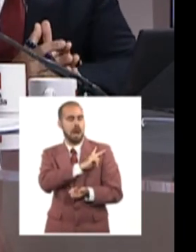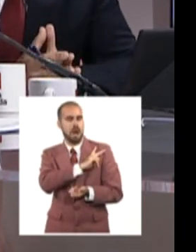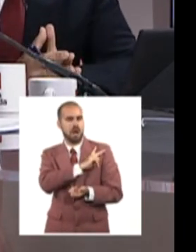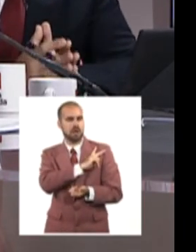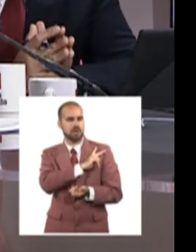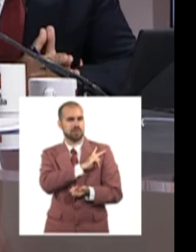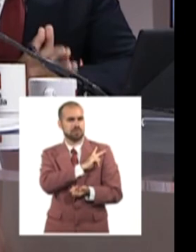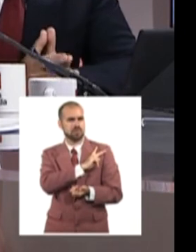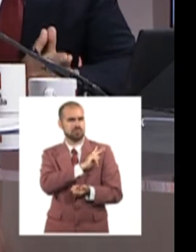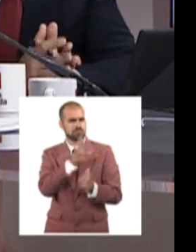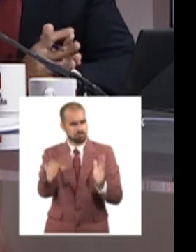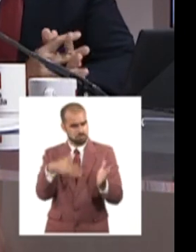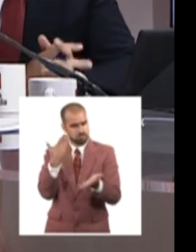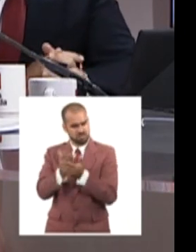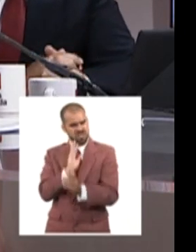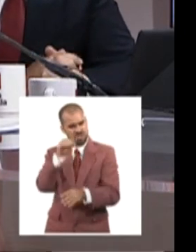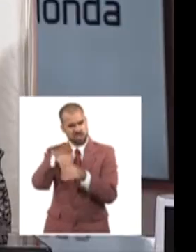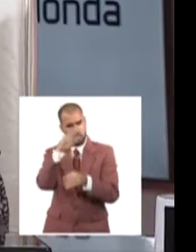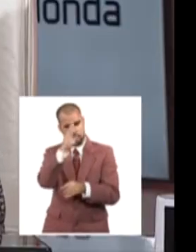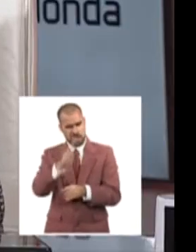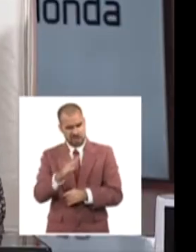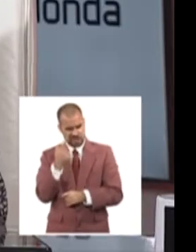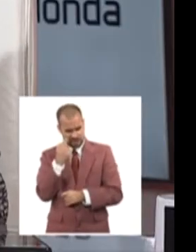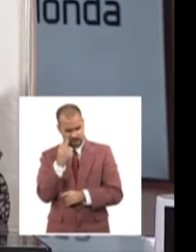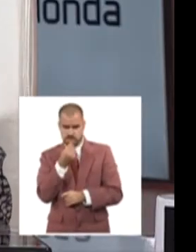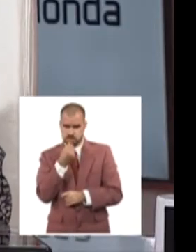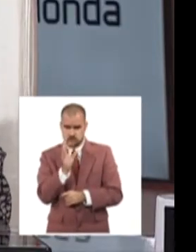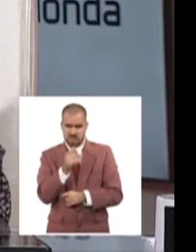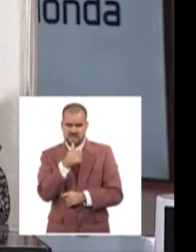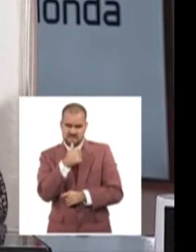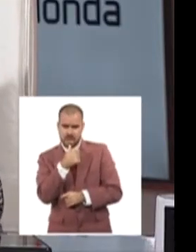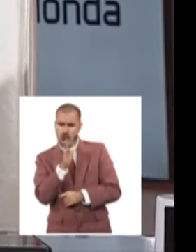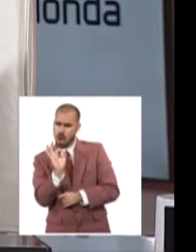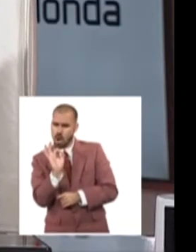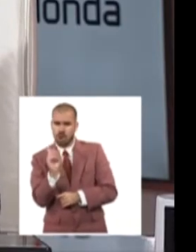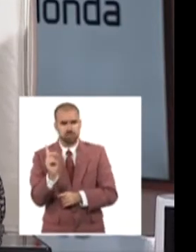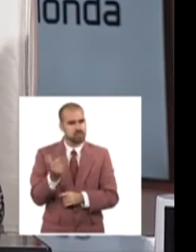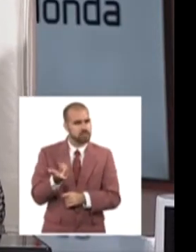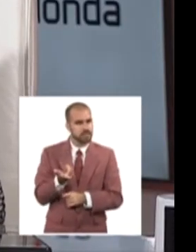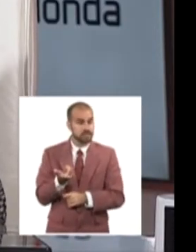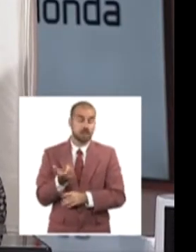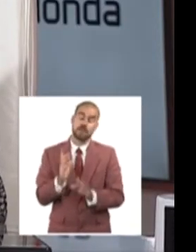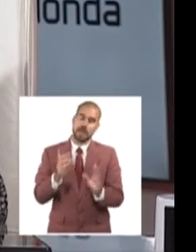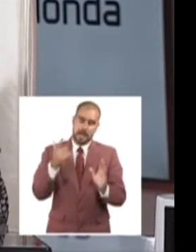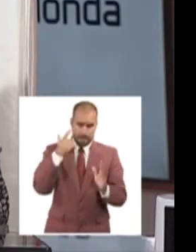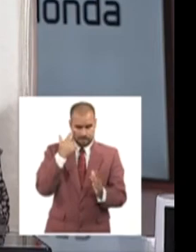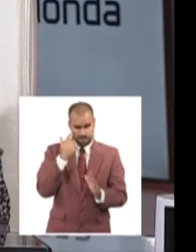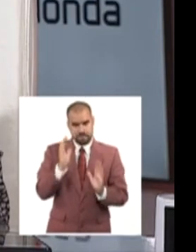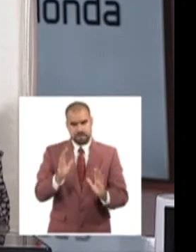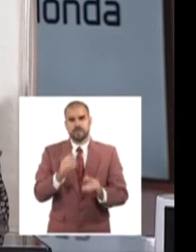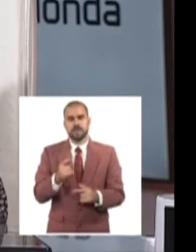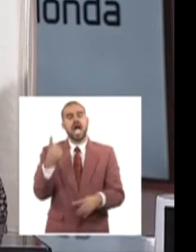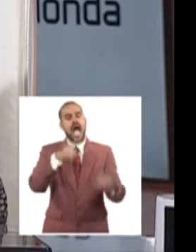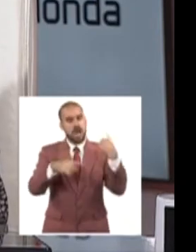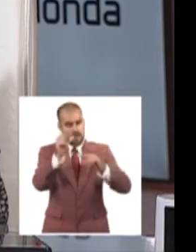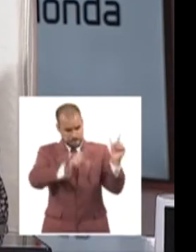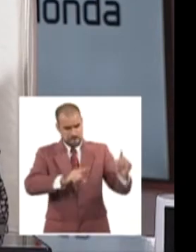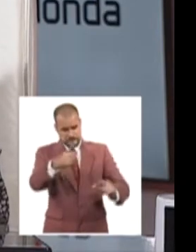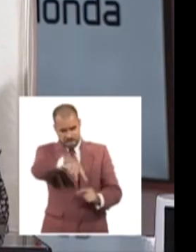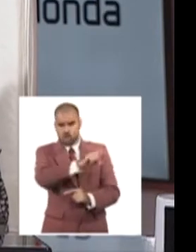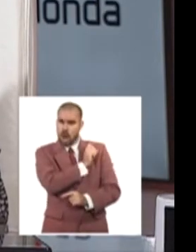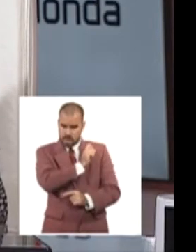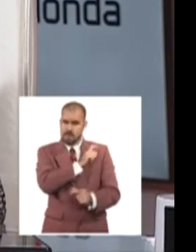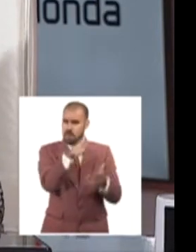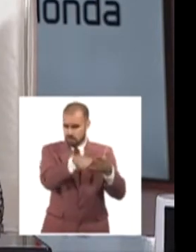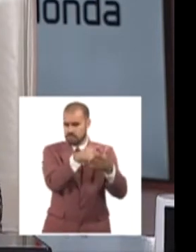propuesta en brasil está agotada hoy a ver a bolt sonar le quedan le quedan votantes le quedan seguidores lo vemos